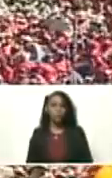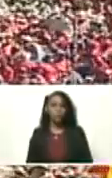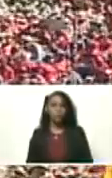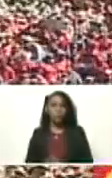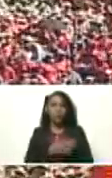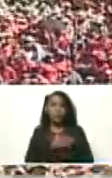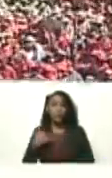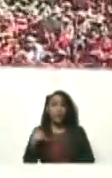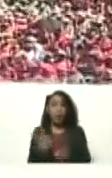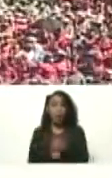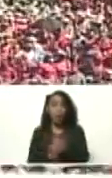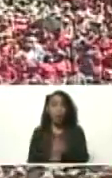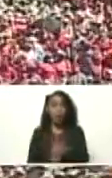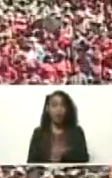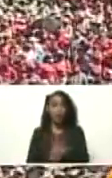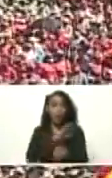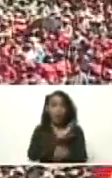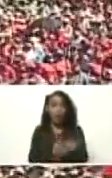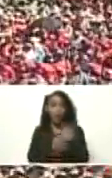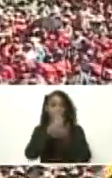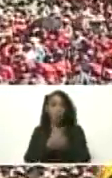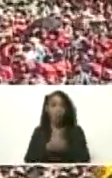Queridos hermanos de la Fuerza Armada,